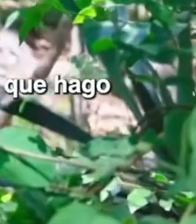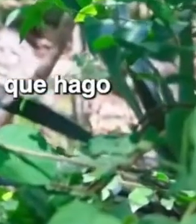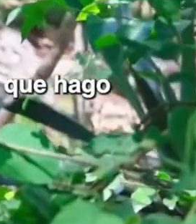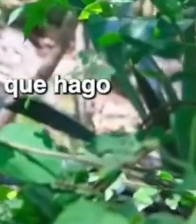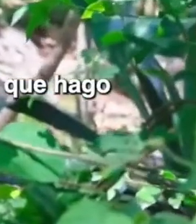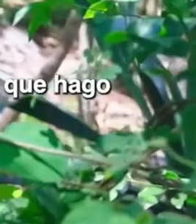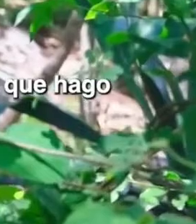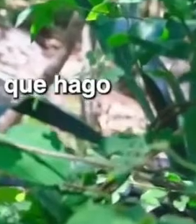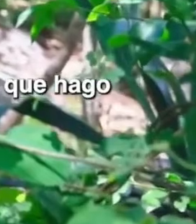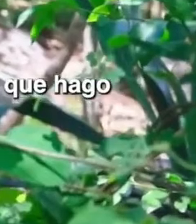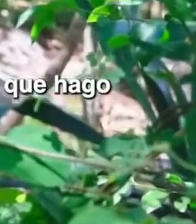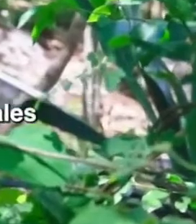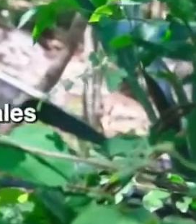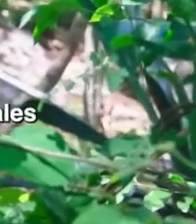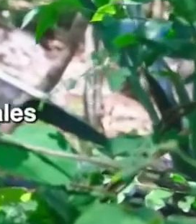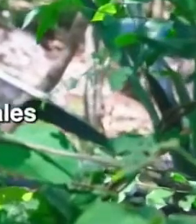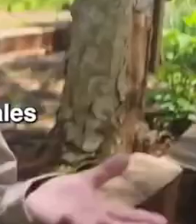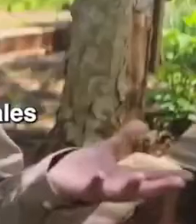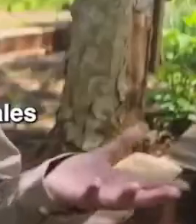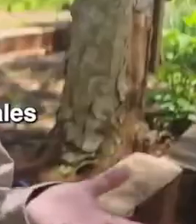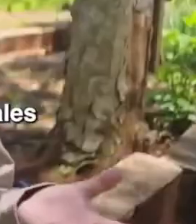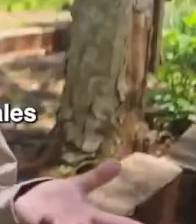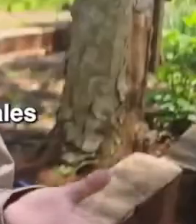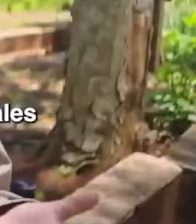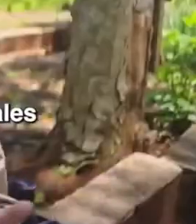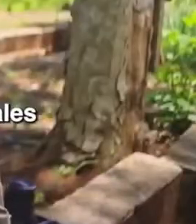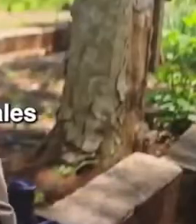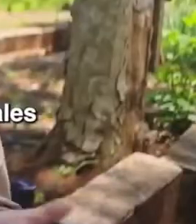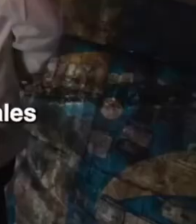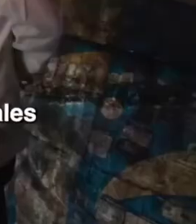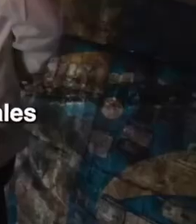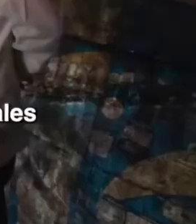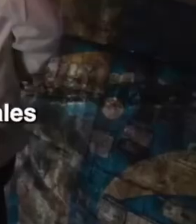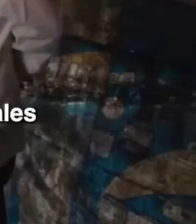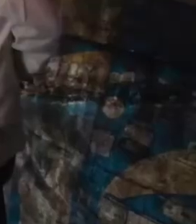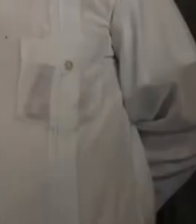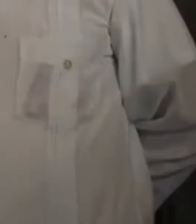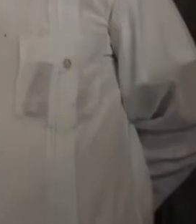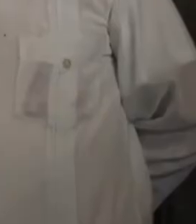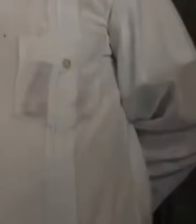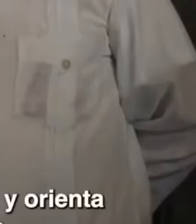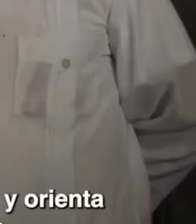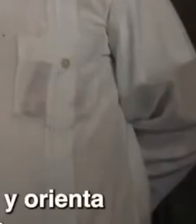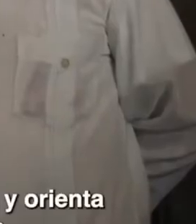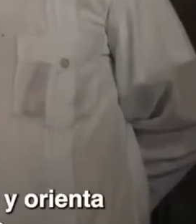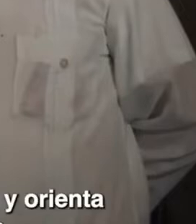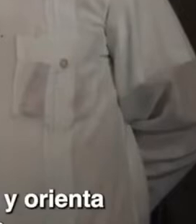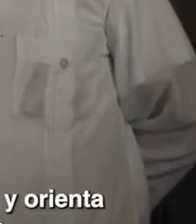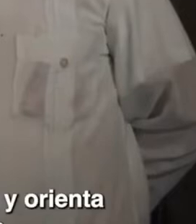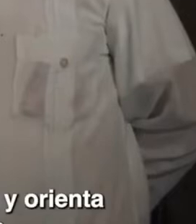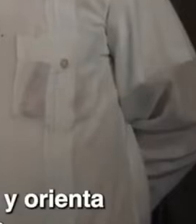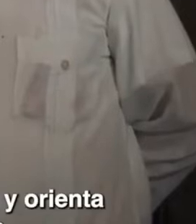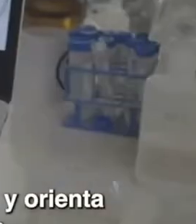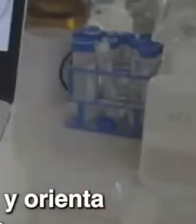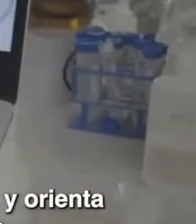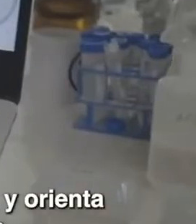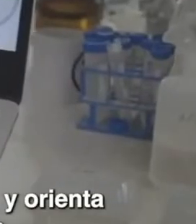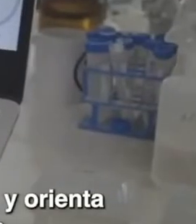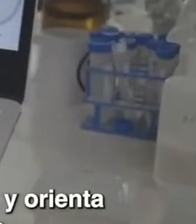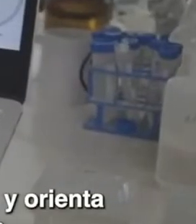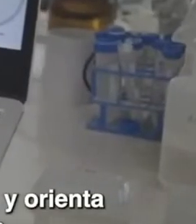que hago como científica. Estoy al servicio de los médicos tradicionales. El CONACYT, de la